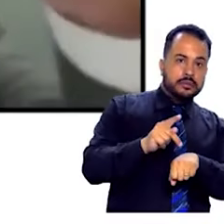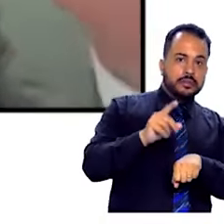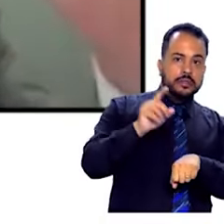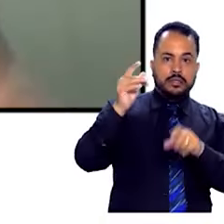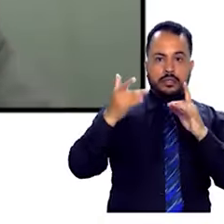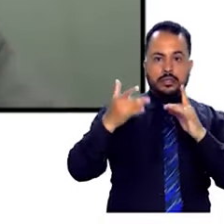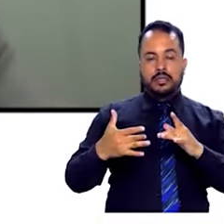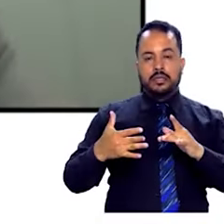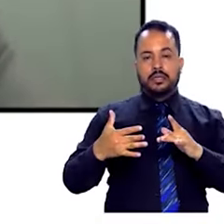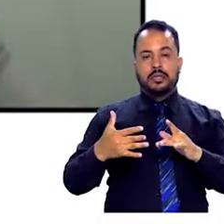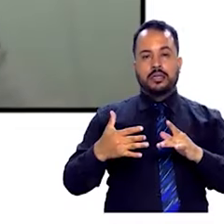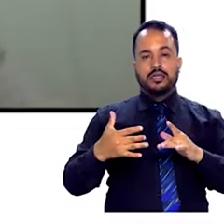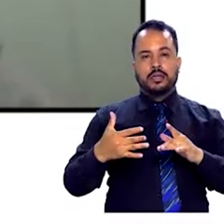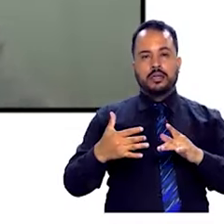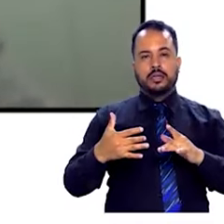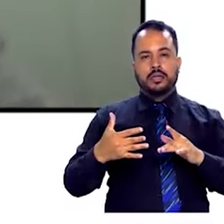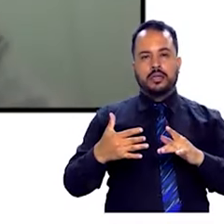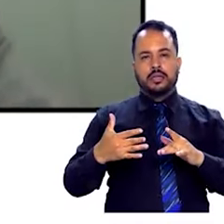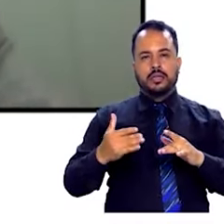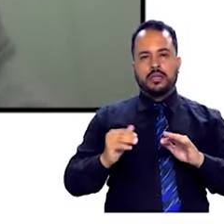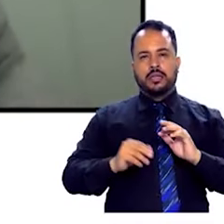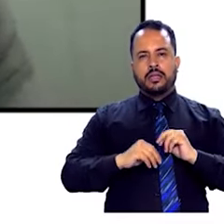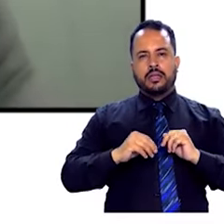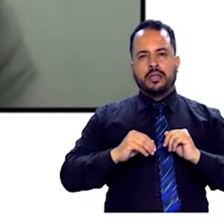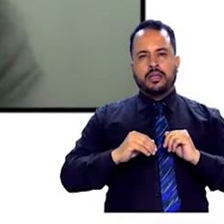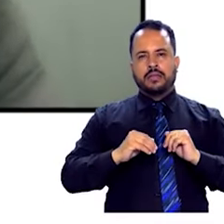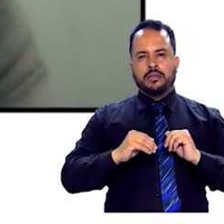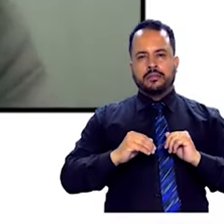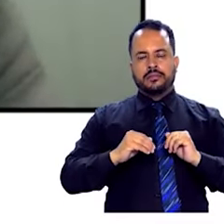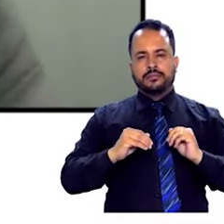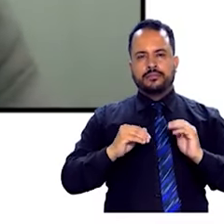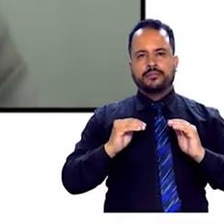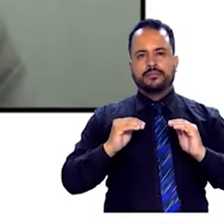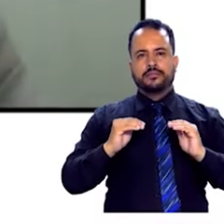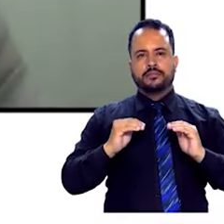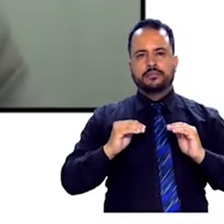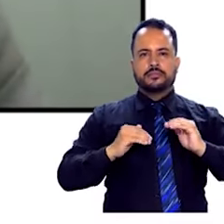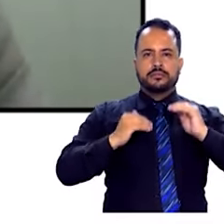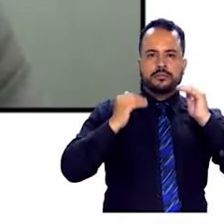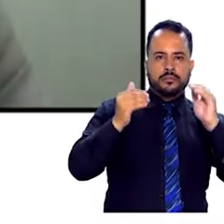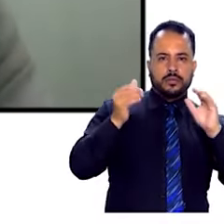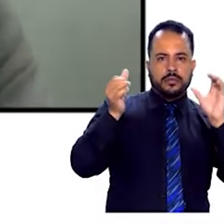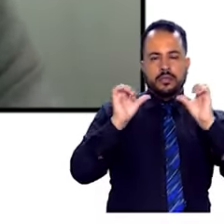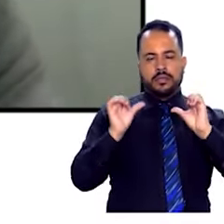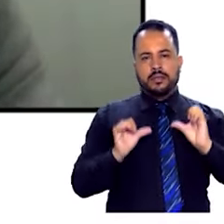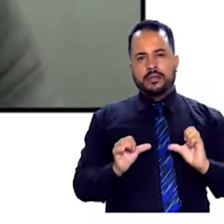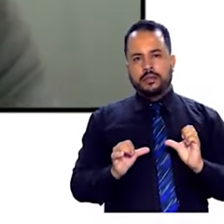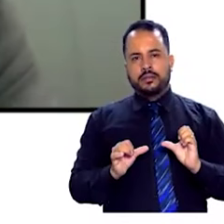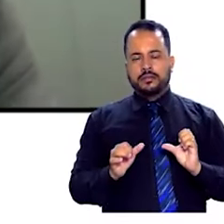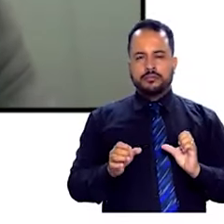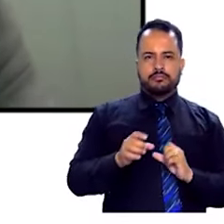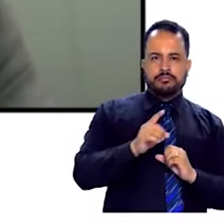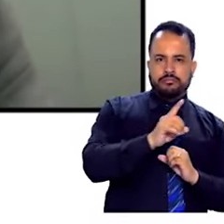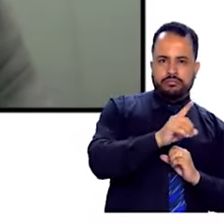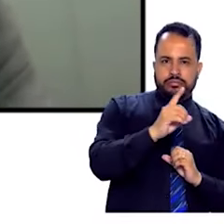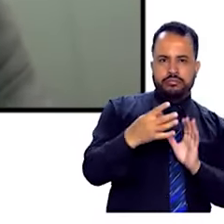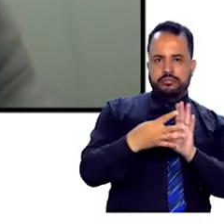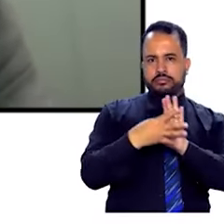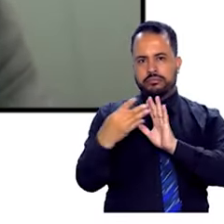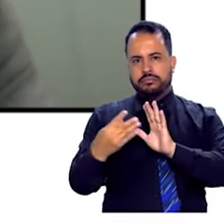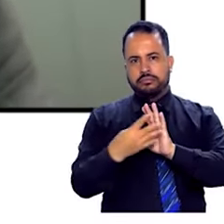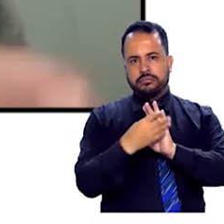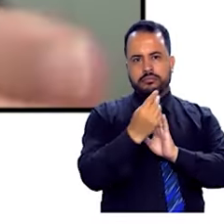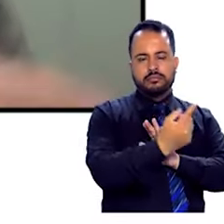un estudio horizontal los modelos de filtra en mundo a